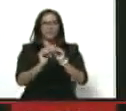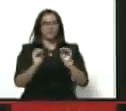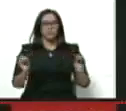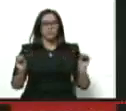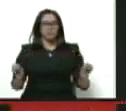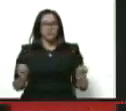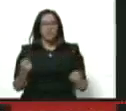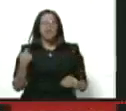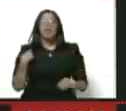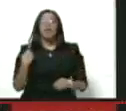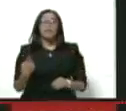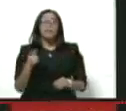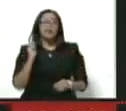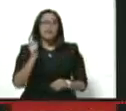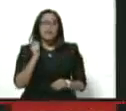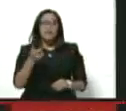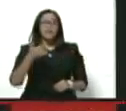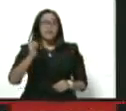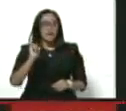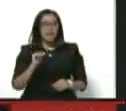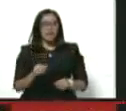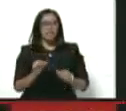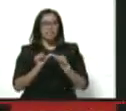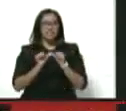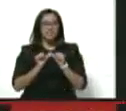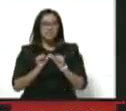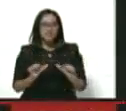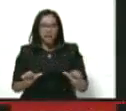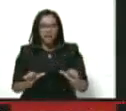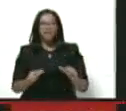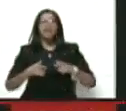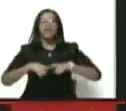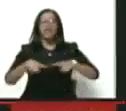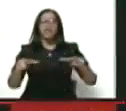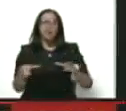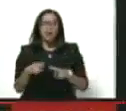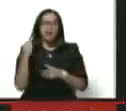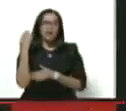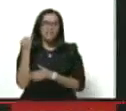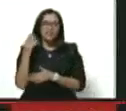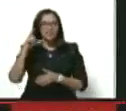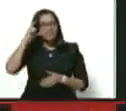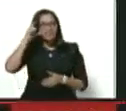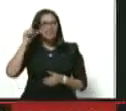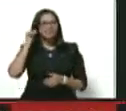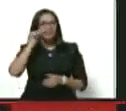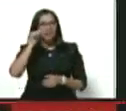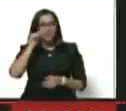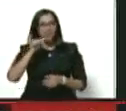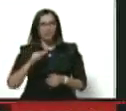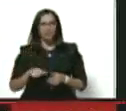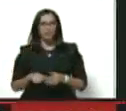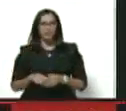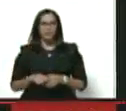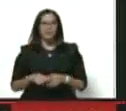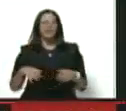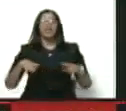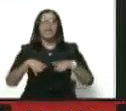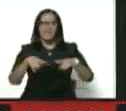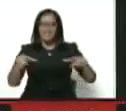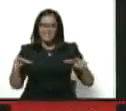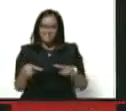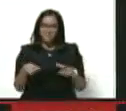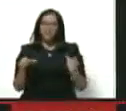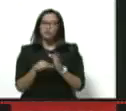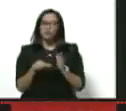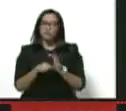La principal tarea que hay, presidente, es fijar el lugar de la asamblea del día sábado. El sitio donde